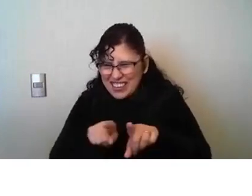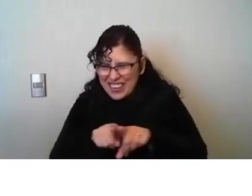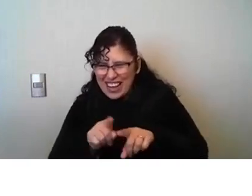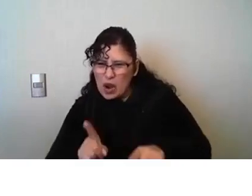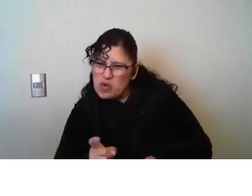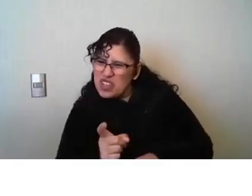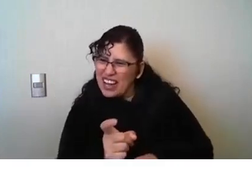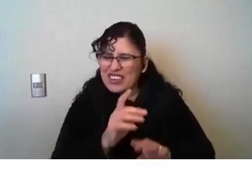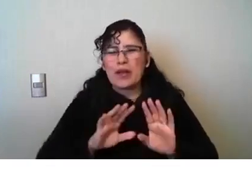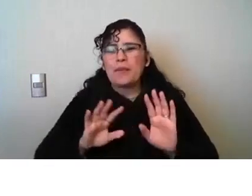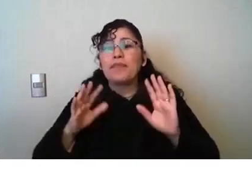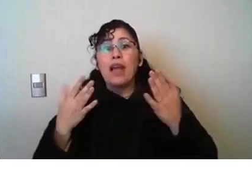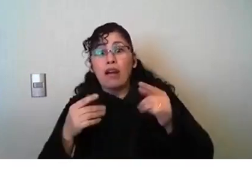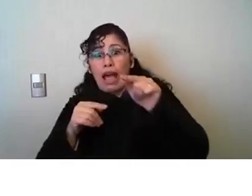vermis.